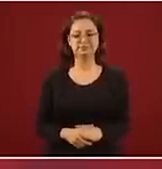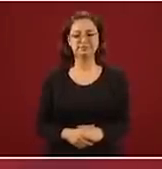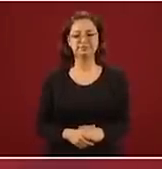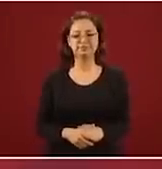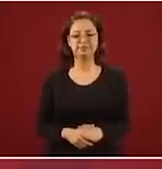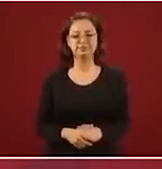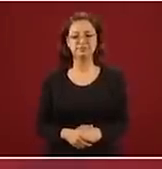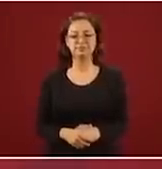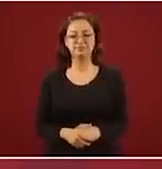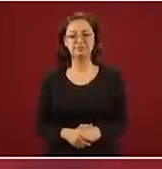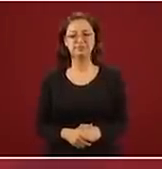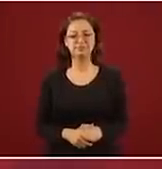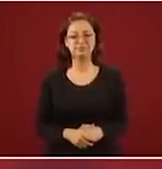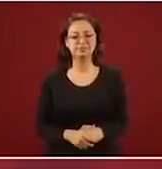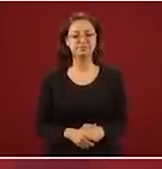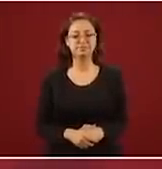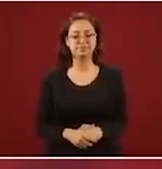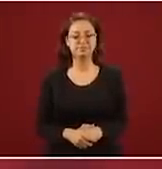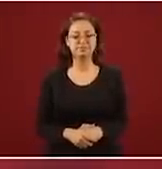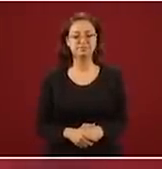en el mandato